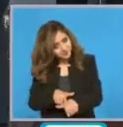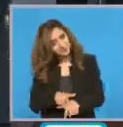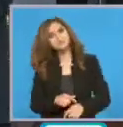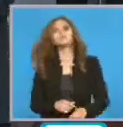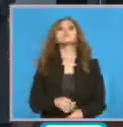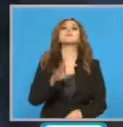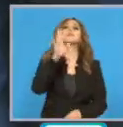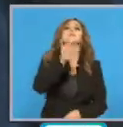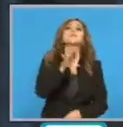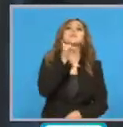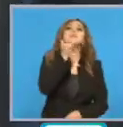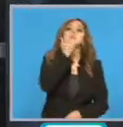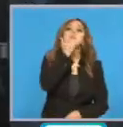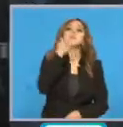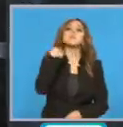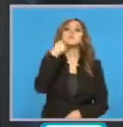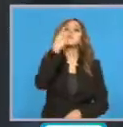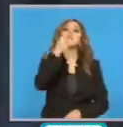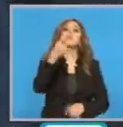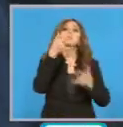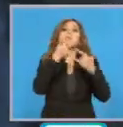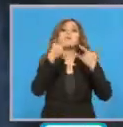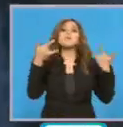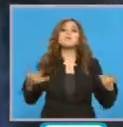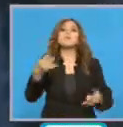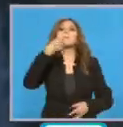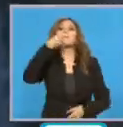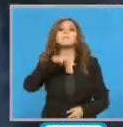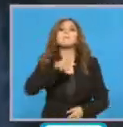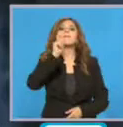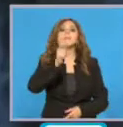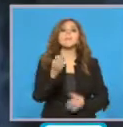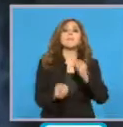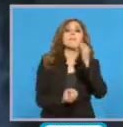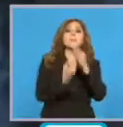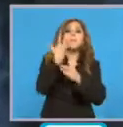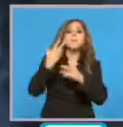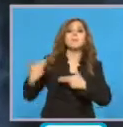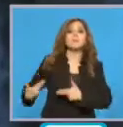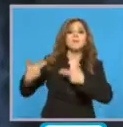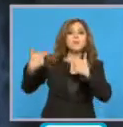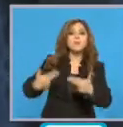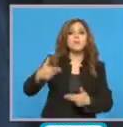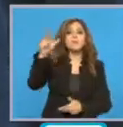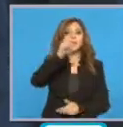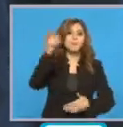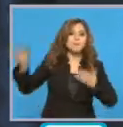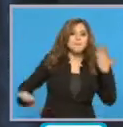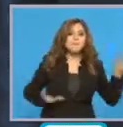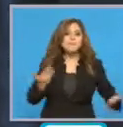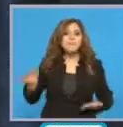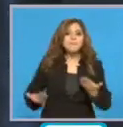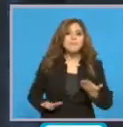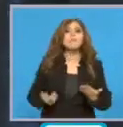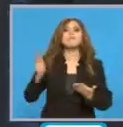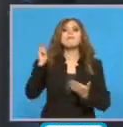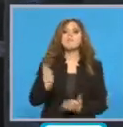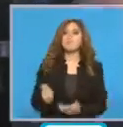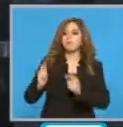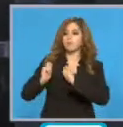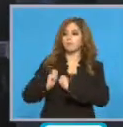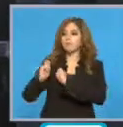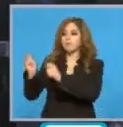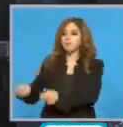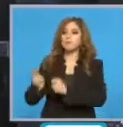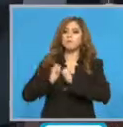una anécdota también muy, muy, muy padre es que las nuevas generaciones en los bailes se han ido pasando los éxitos. Ya